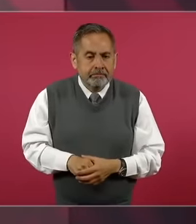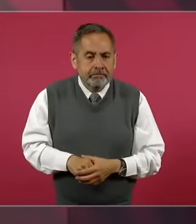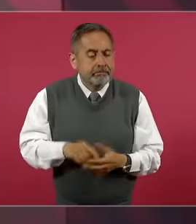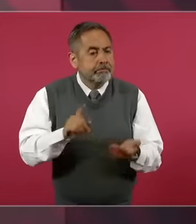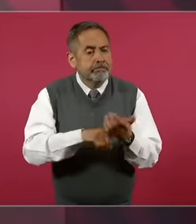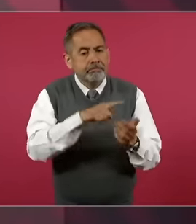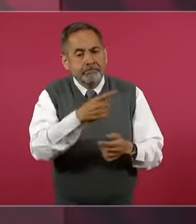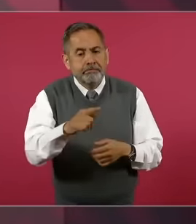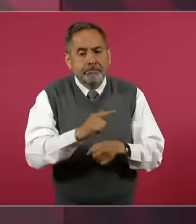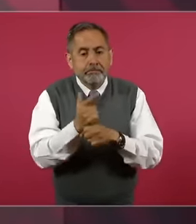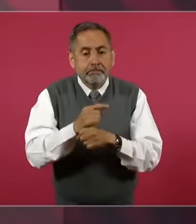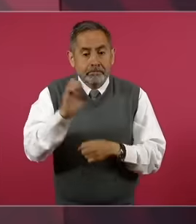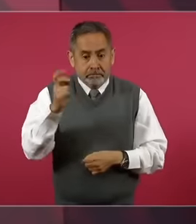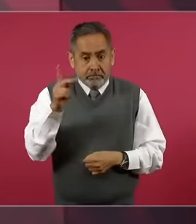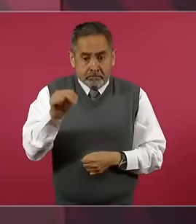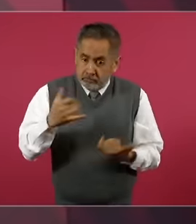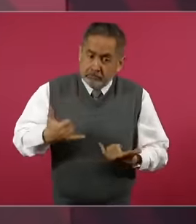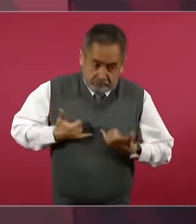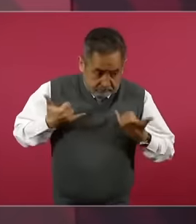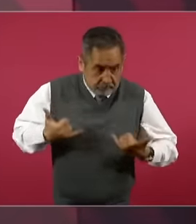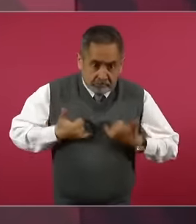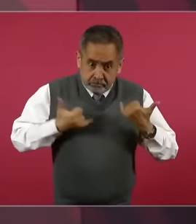el licenciado Peña joven,